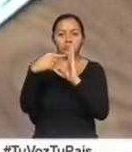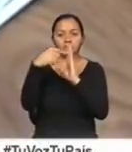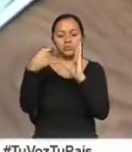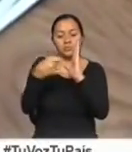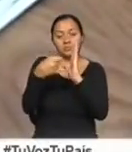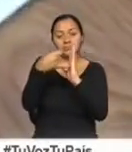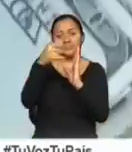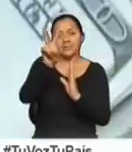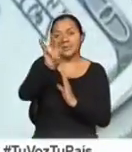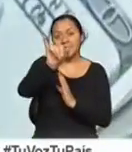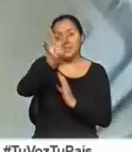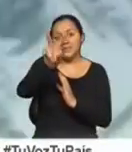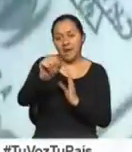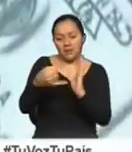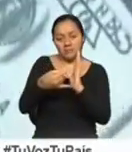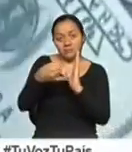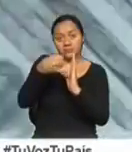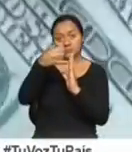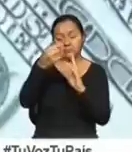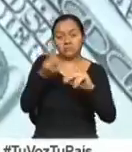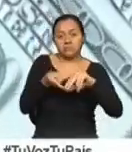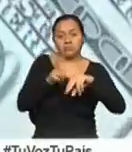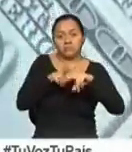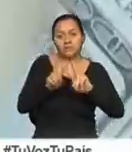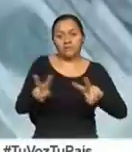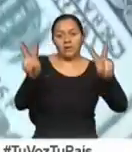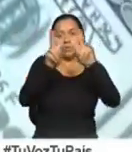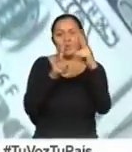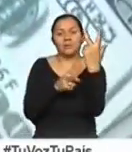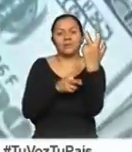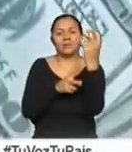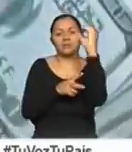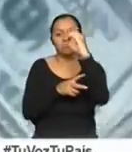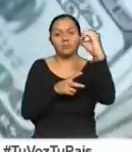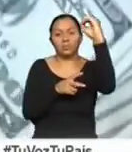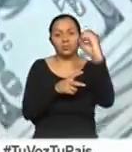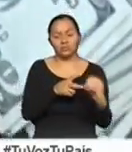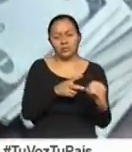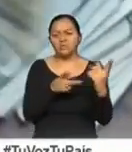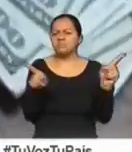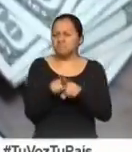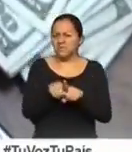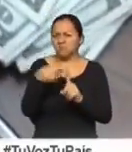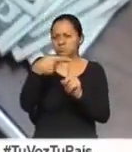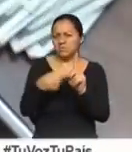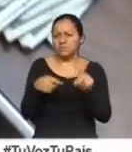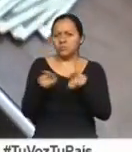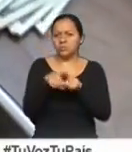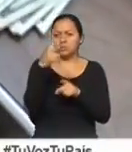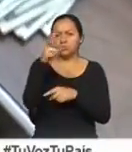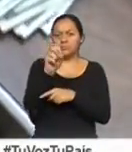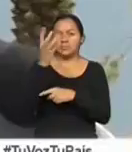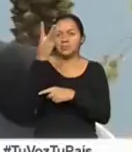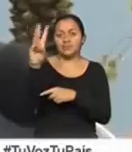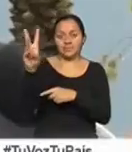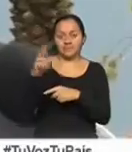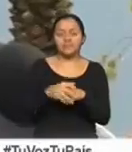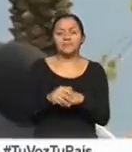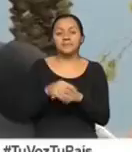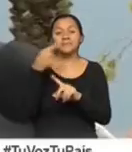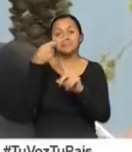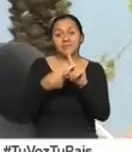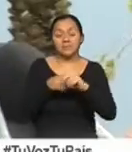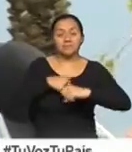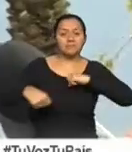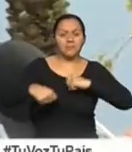iva cifra que representa un crecimiento del 13% en relación al mismo mes de 2010 y 6 el mes de mayo ha